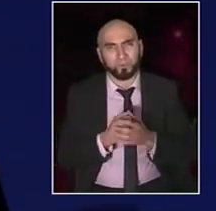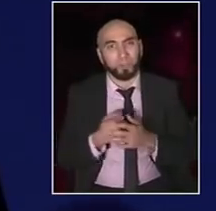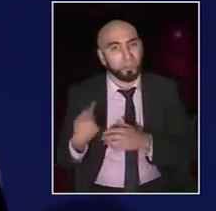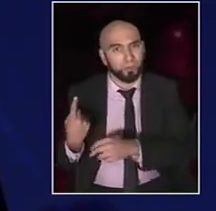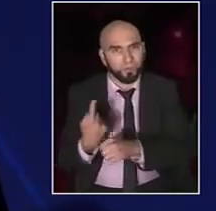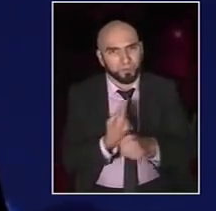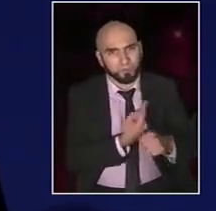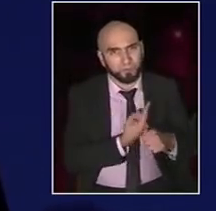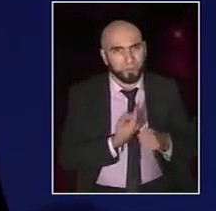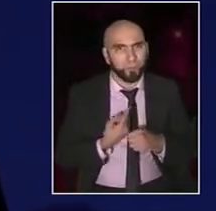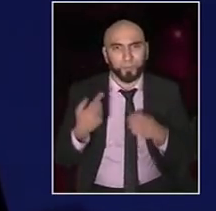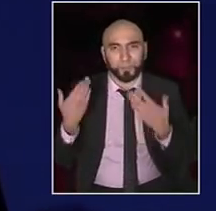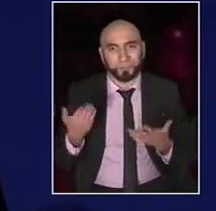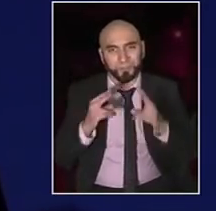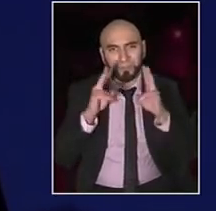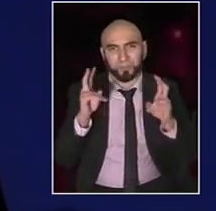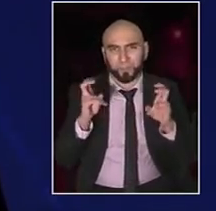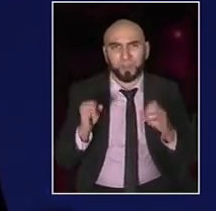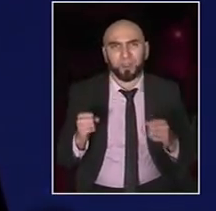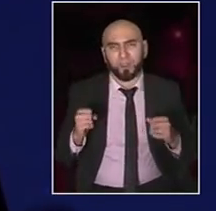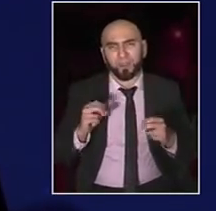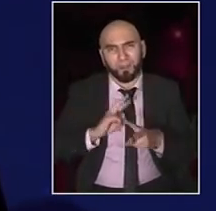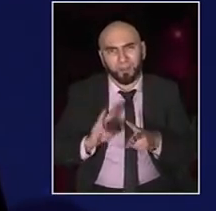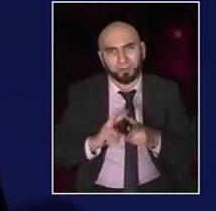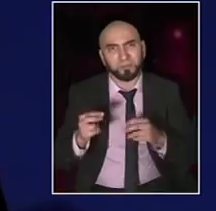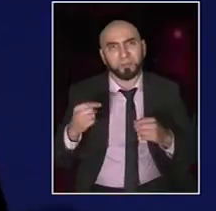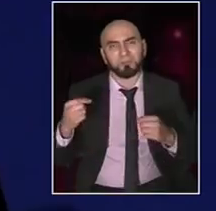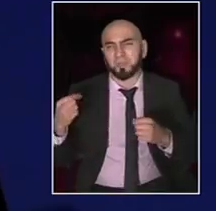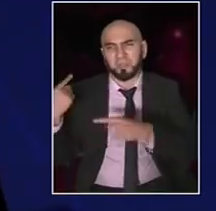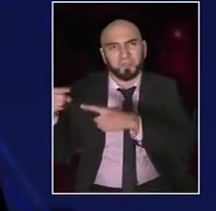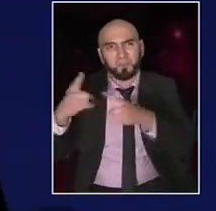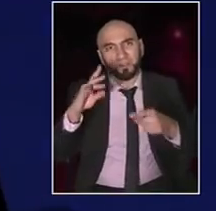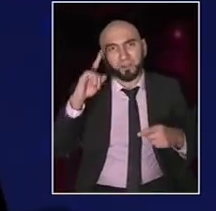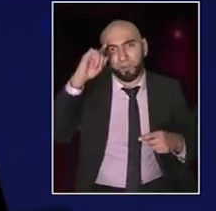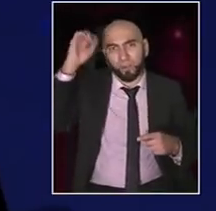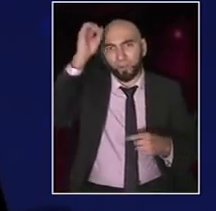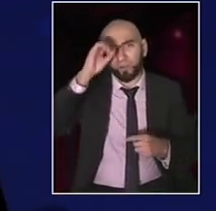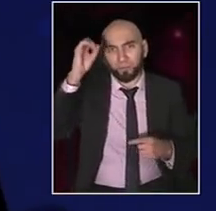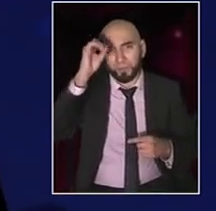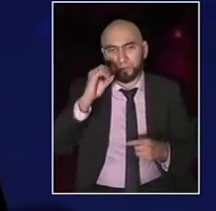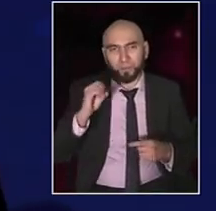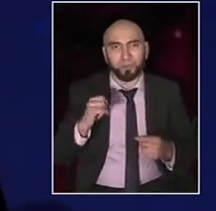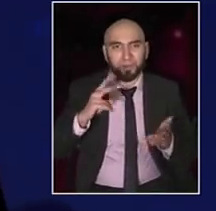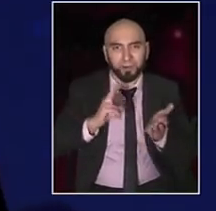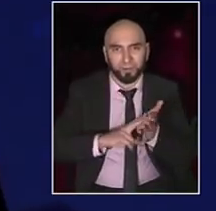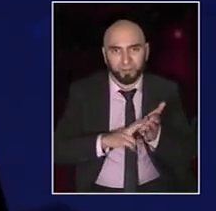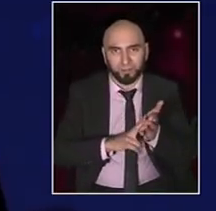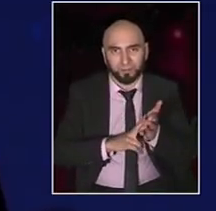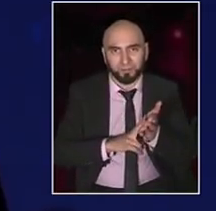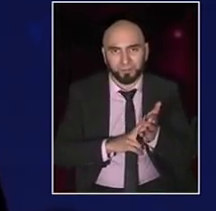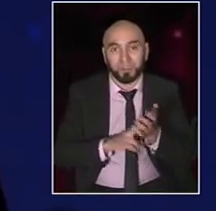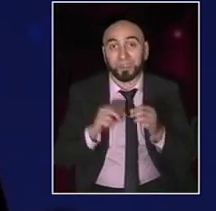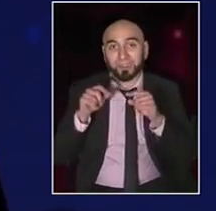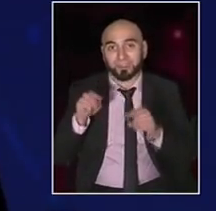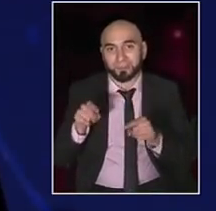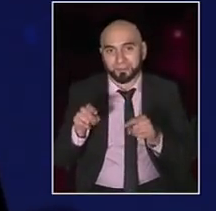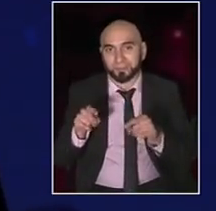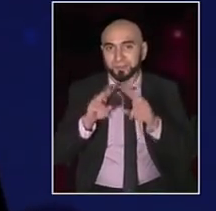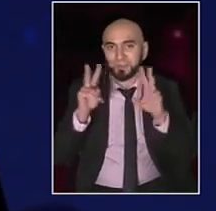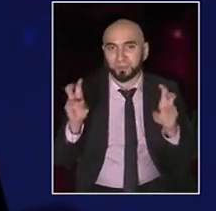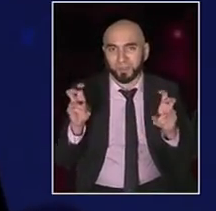esto ha generado distintas cosmologías e interpretaciones de la realidad. Y este perenne afán humano